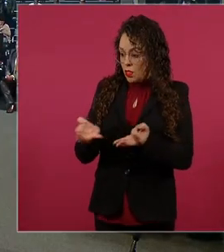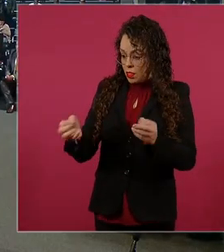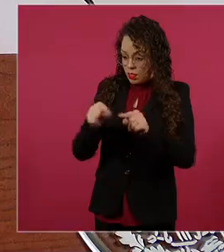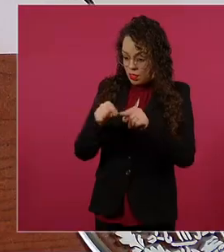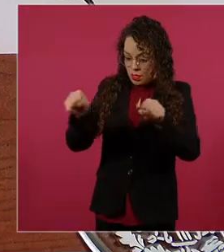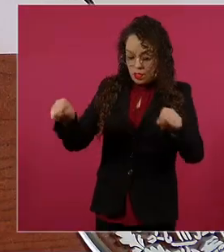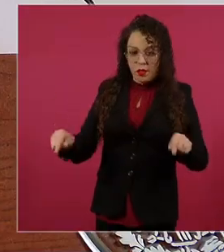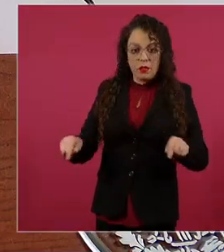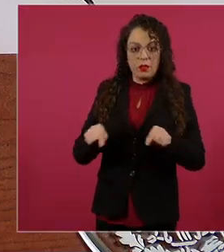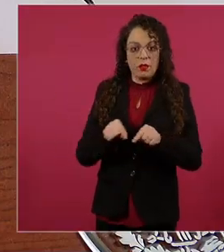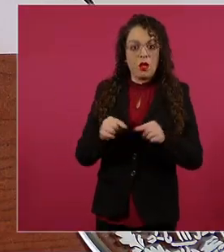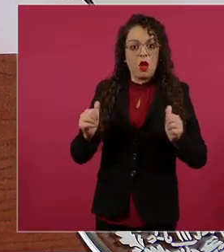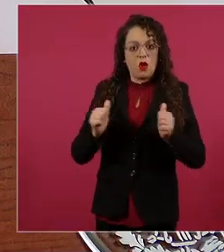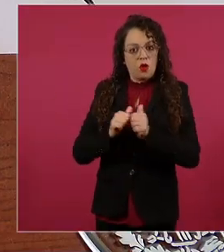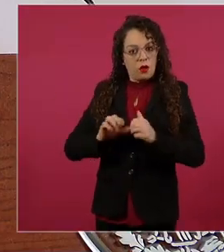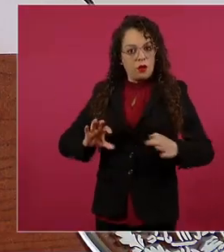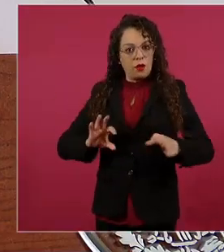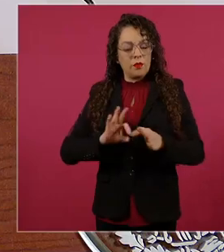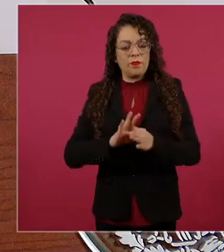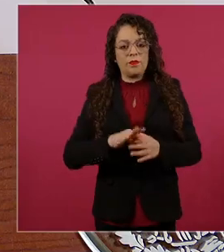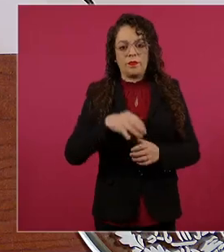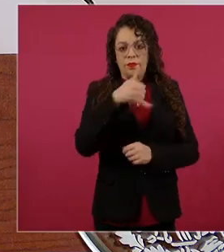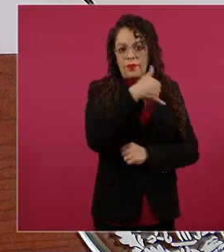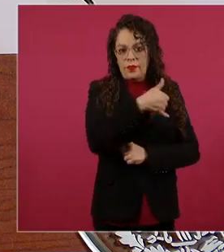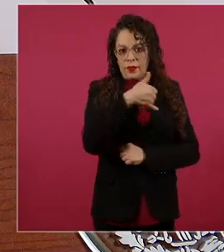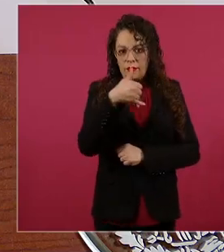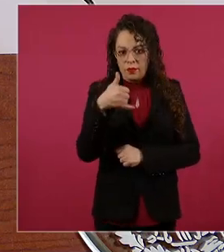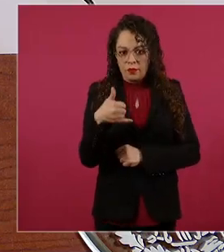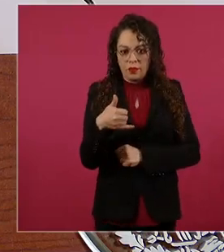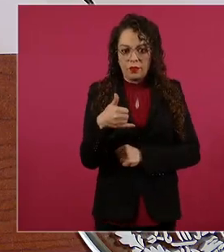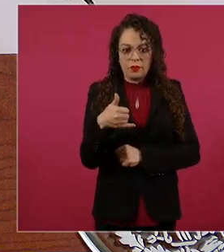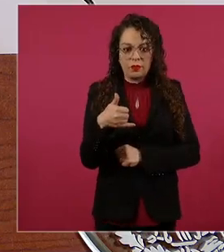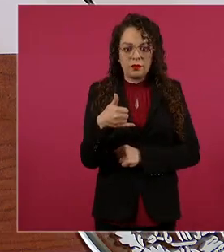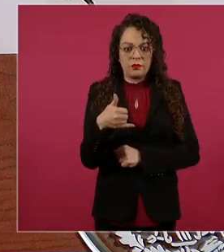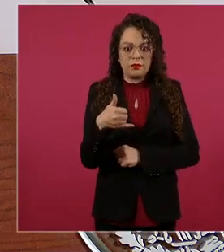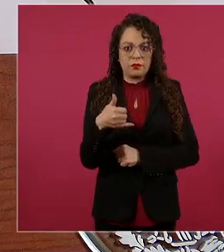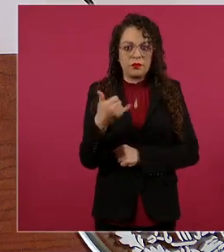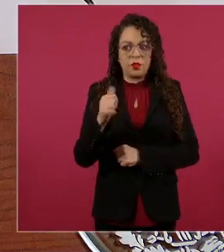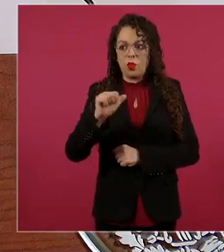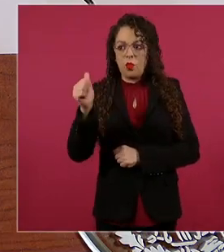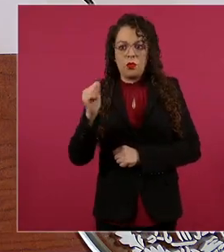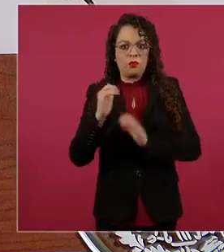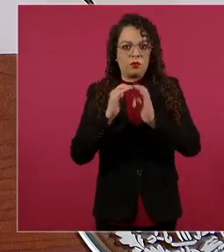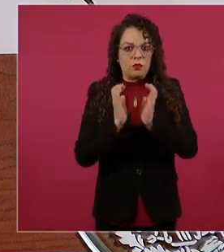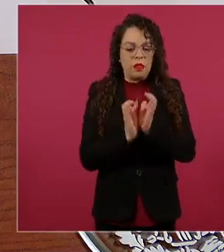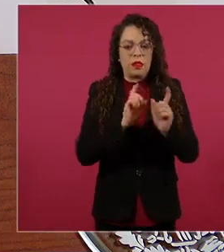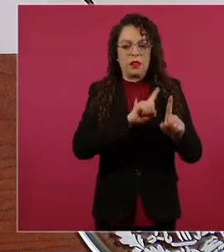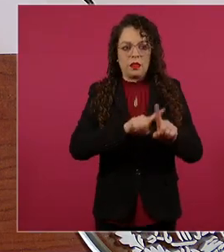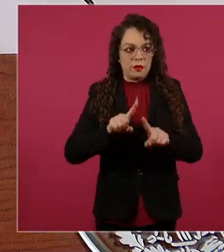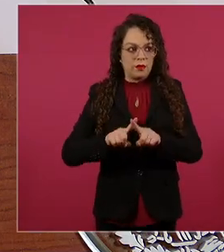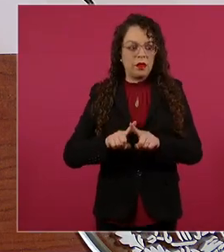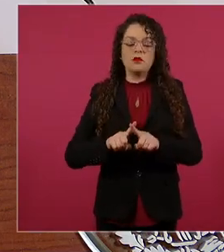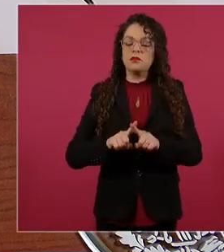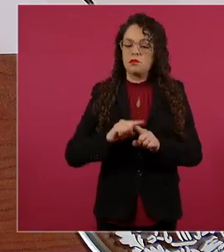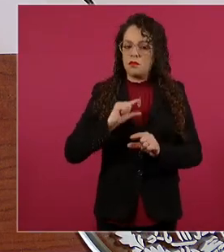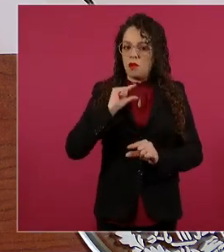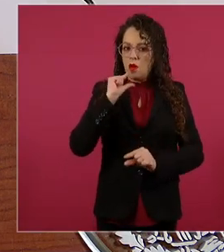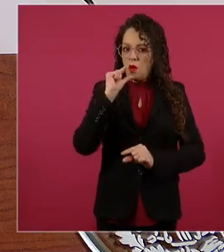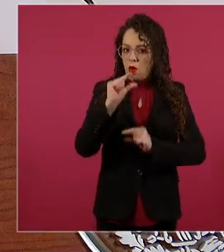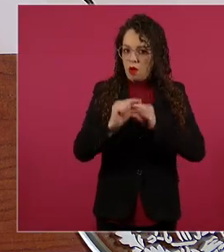través de los otros sectores, es fundamental. Y ya estamos avanzando en esto,